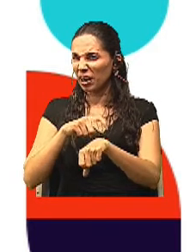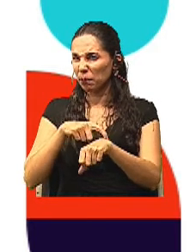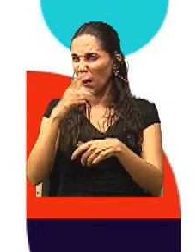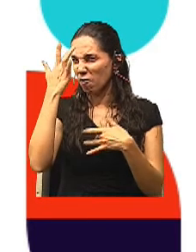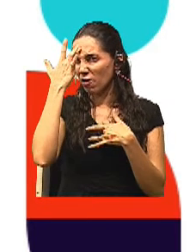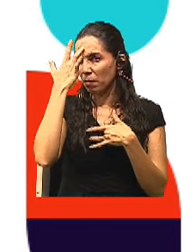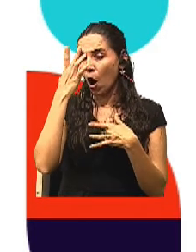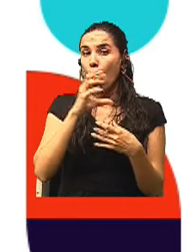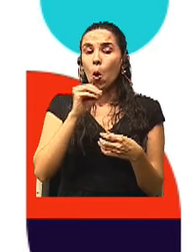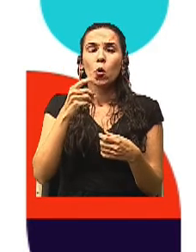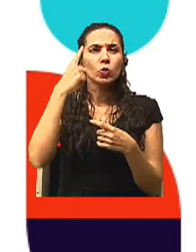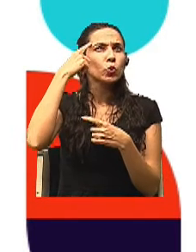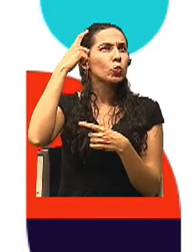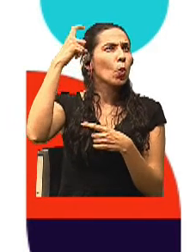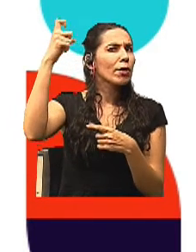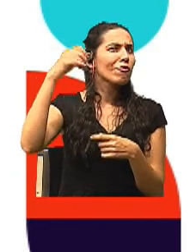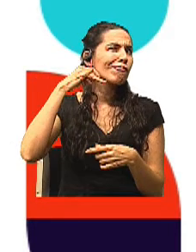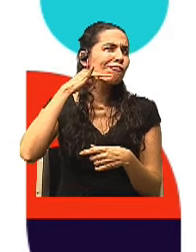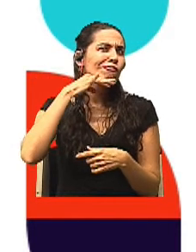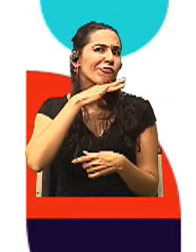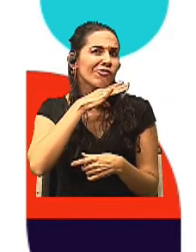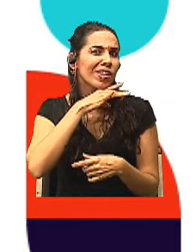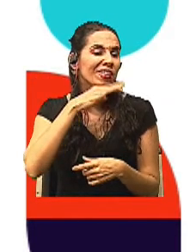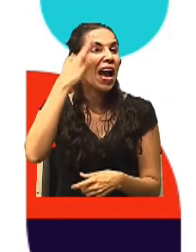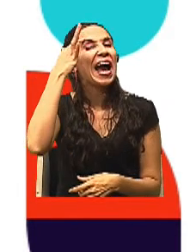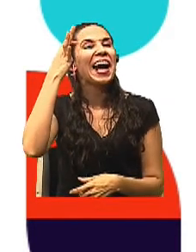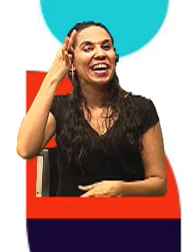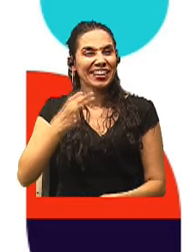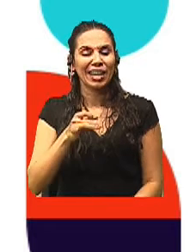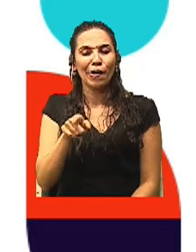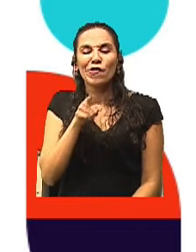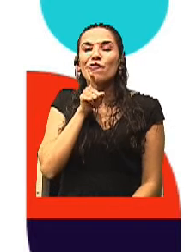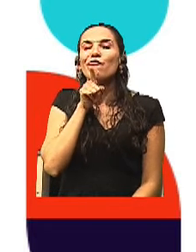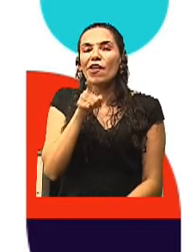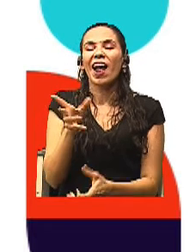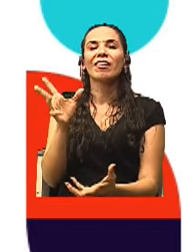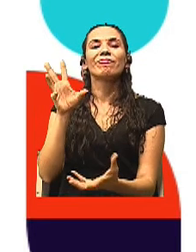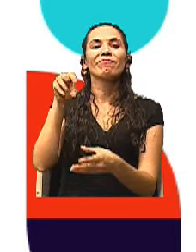un sueño un tanto extraño y creyó que era parte de la realidad?